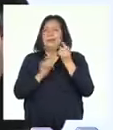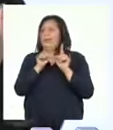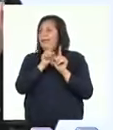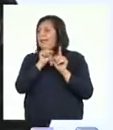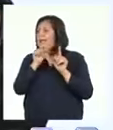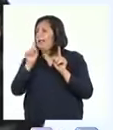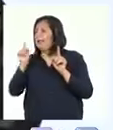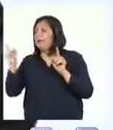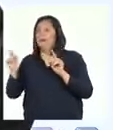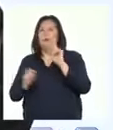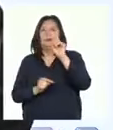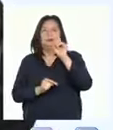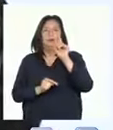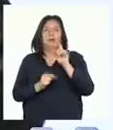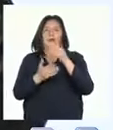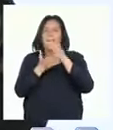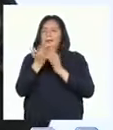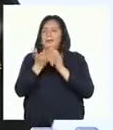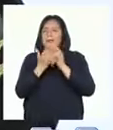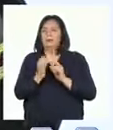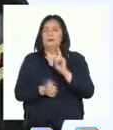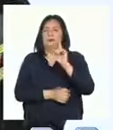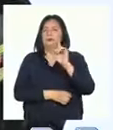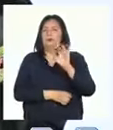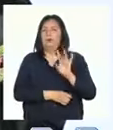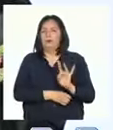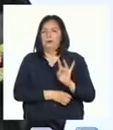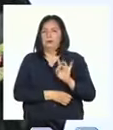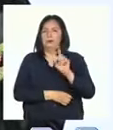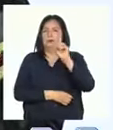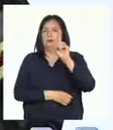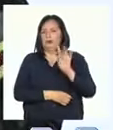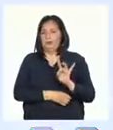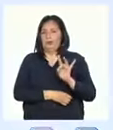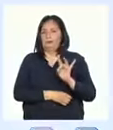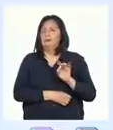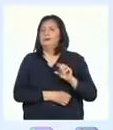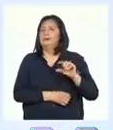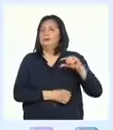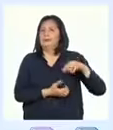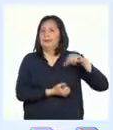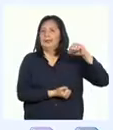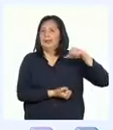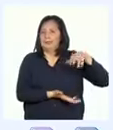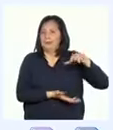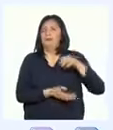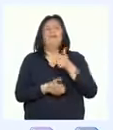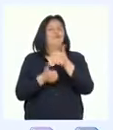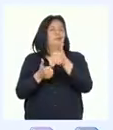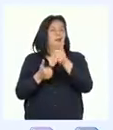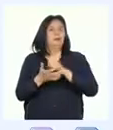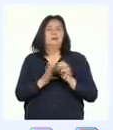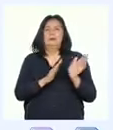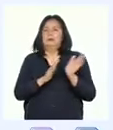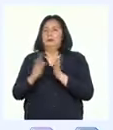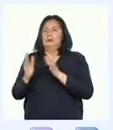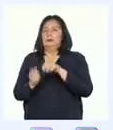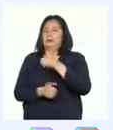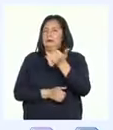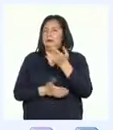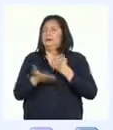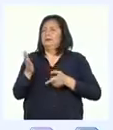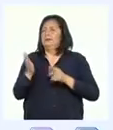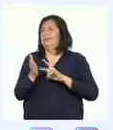ellas representará una parte, es decir, 1/8 de galón. Excelente. Ahora veamos